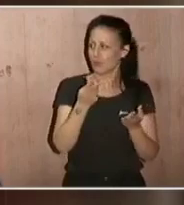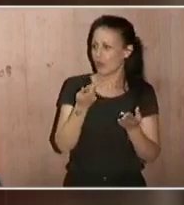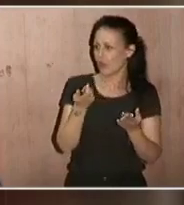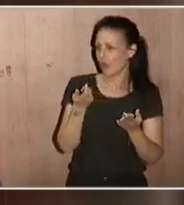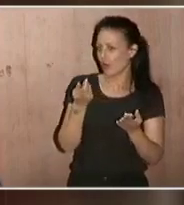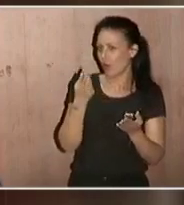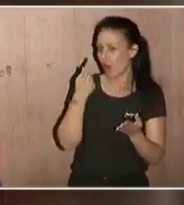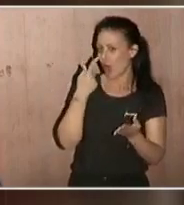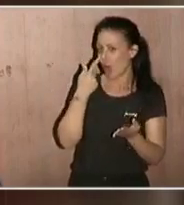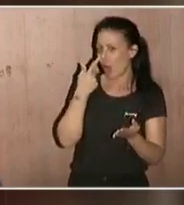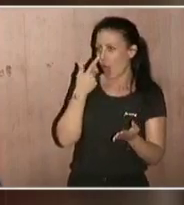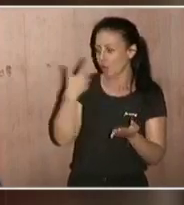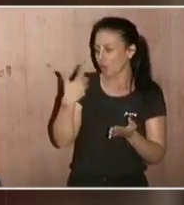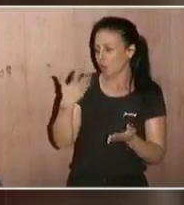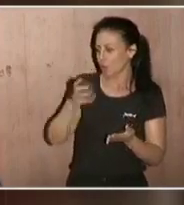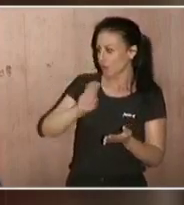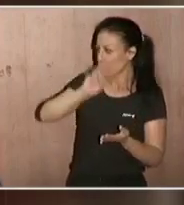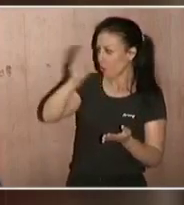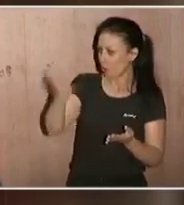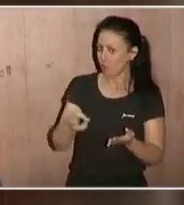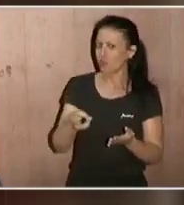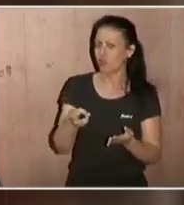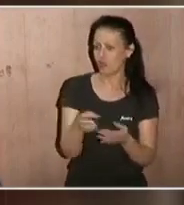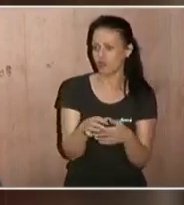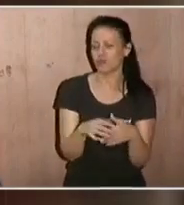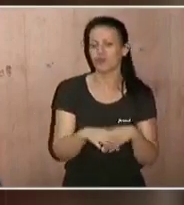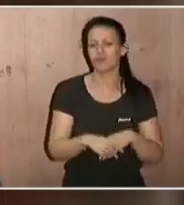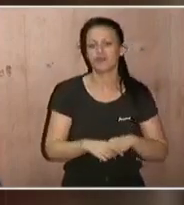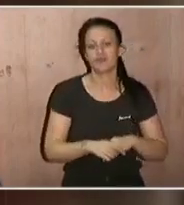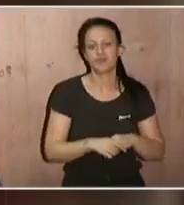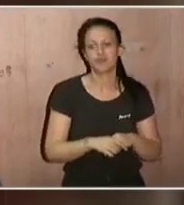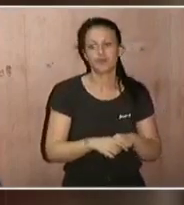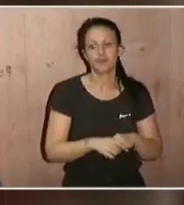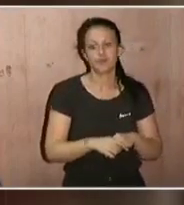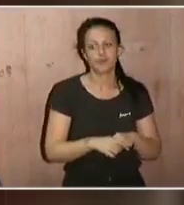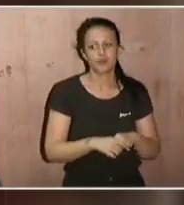y cuantas adiciones sean de utilidad al estudio.